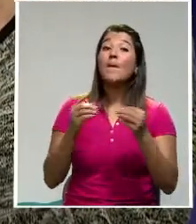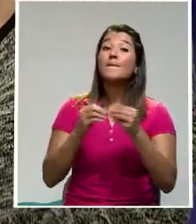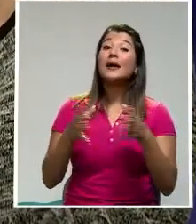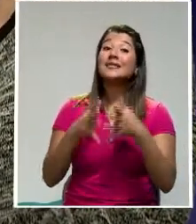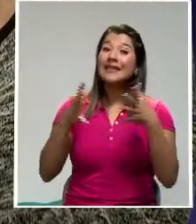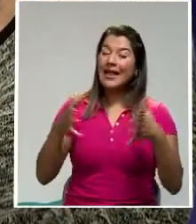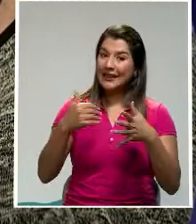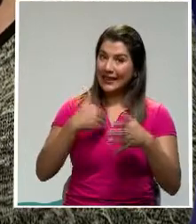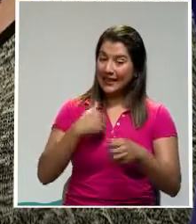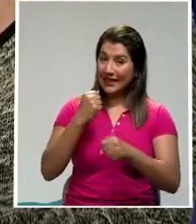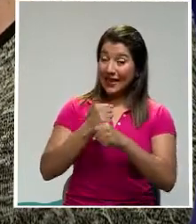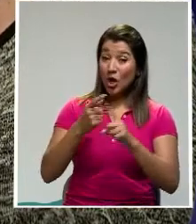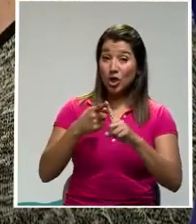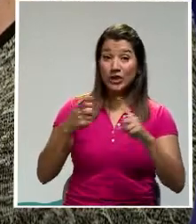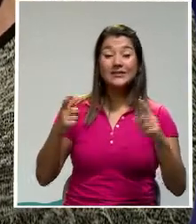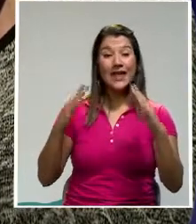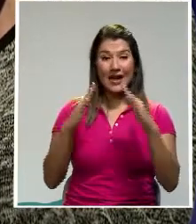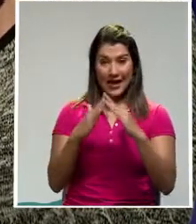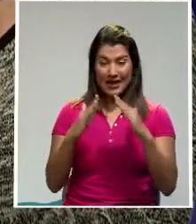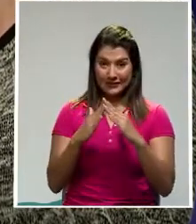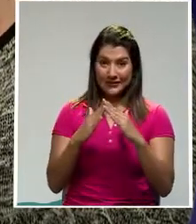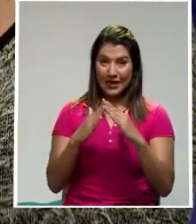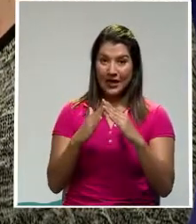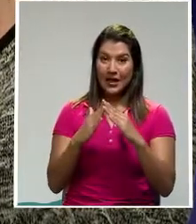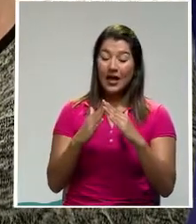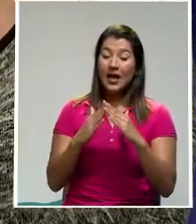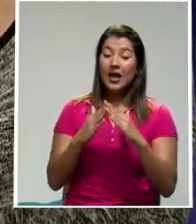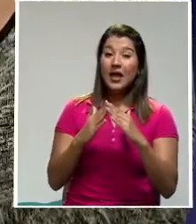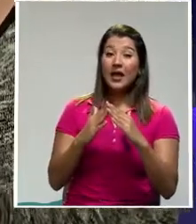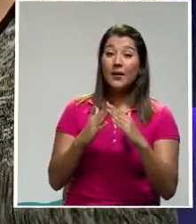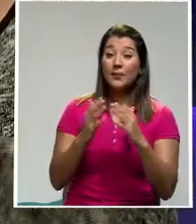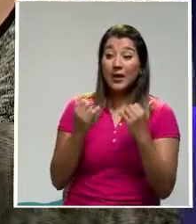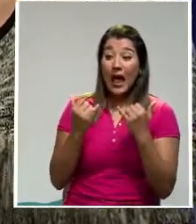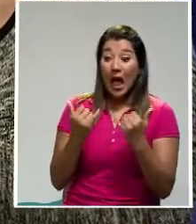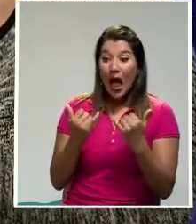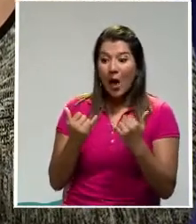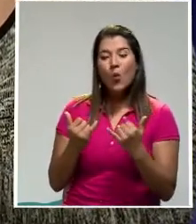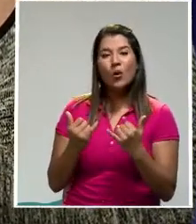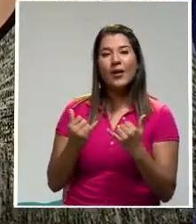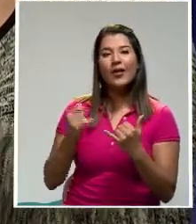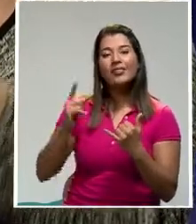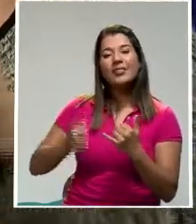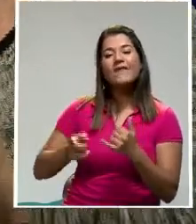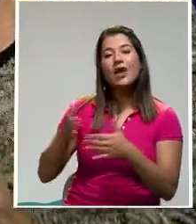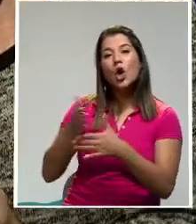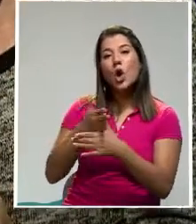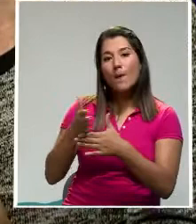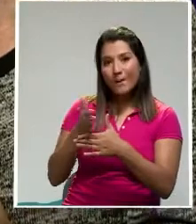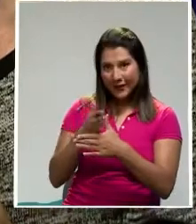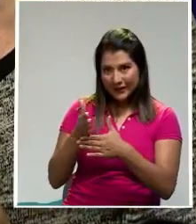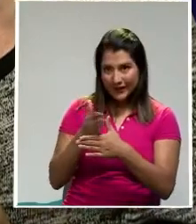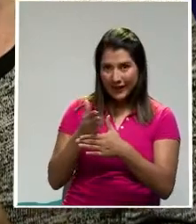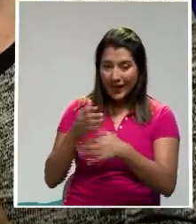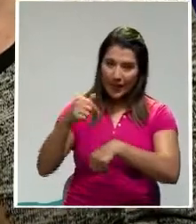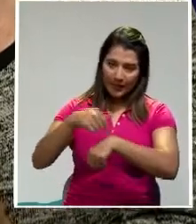el teletrabajo es el tener que ahora compartir no solo la jornada laboral, sino